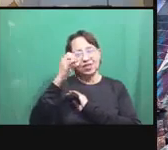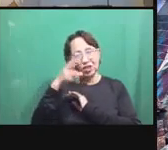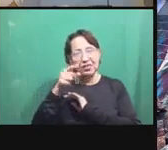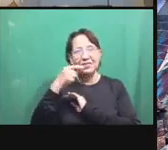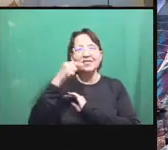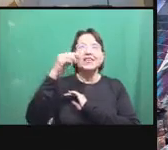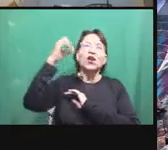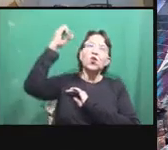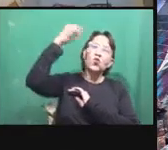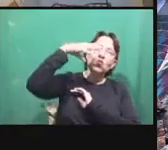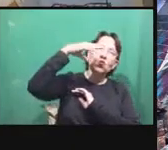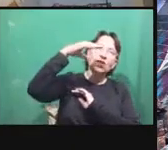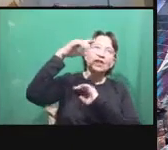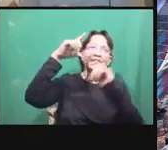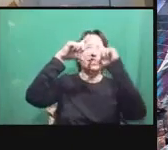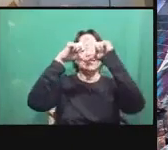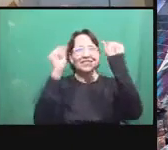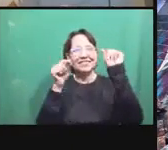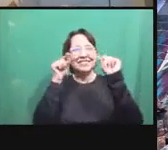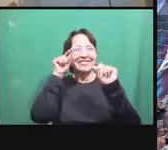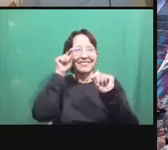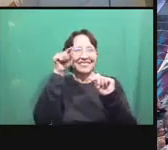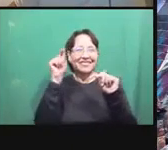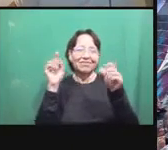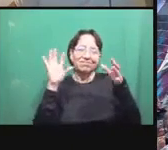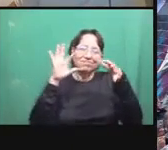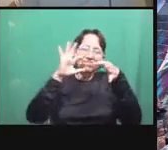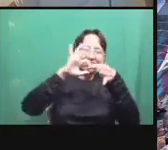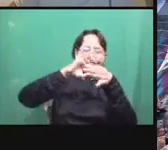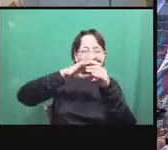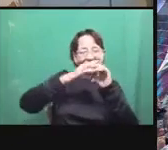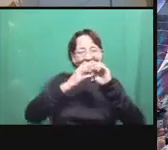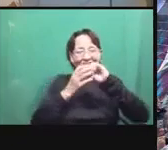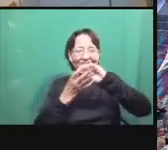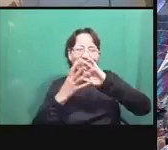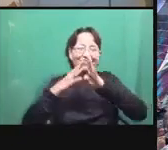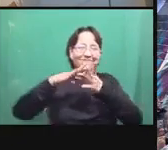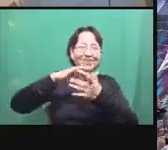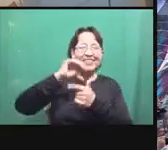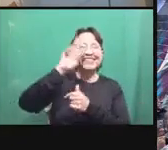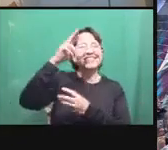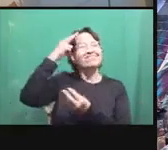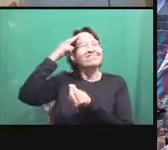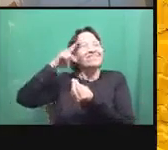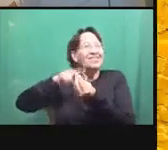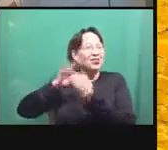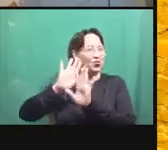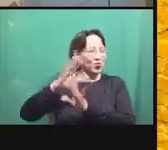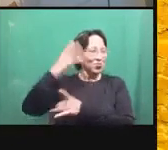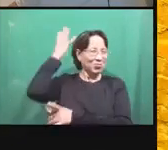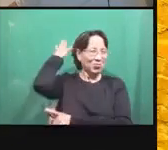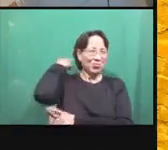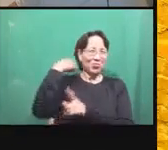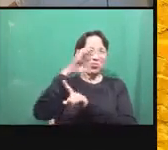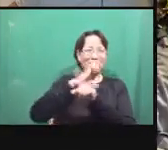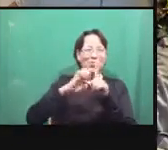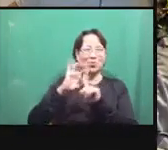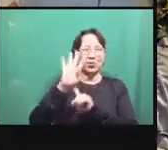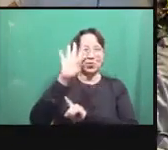ese baile eterno que tiene la luna y sol, básicamente mitos basados en nuestras culturas muiscas.